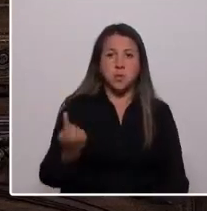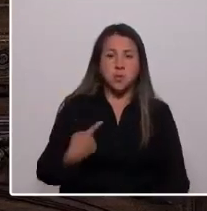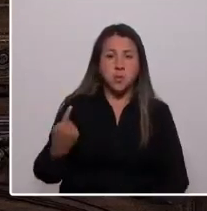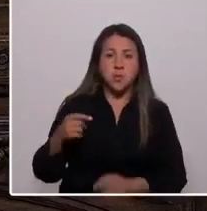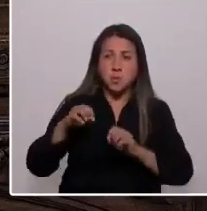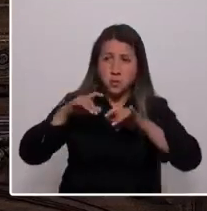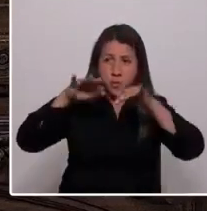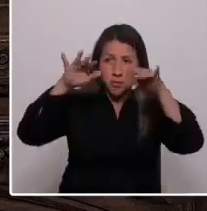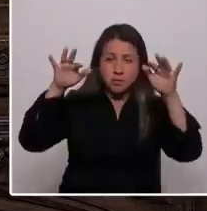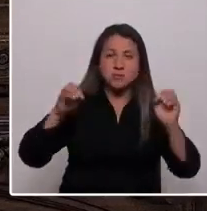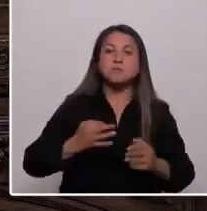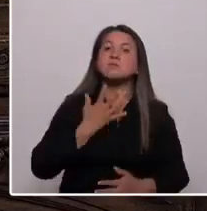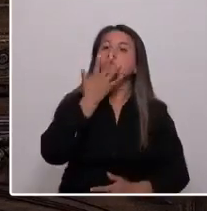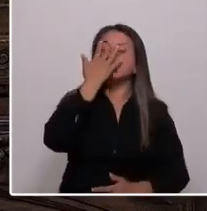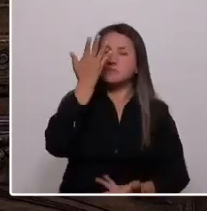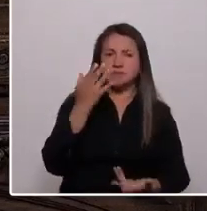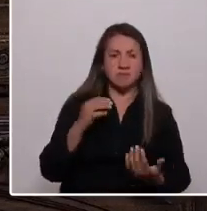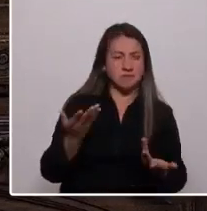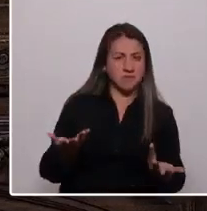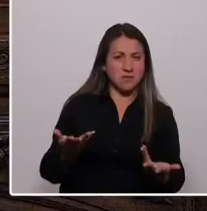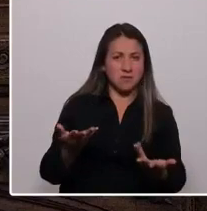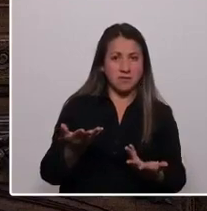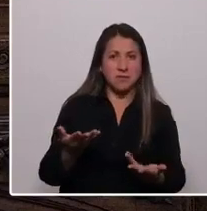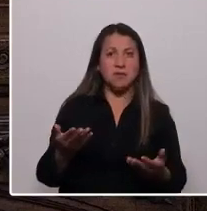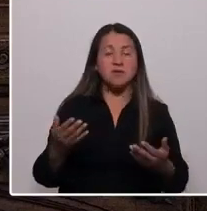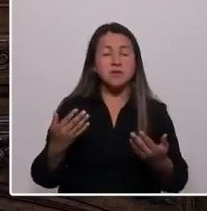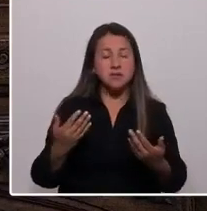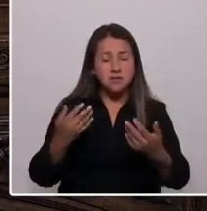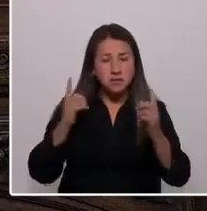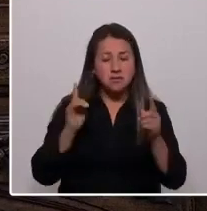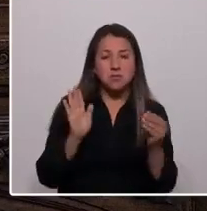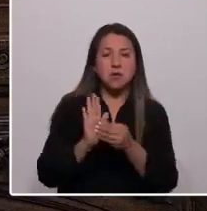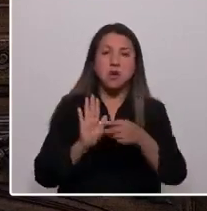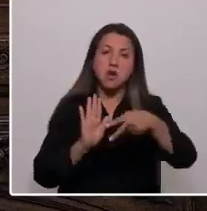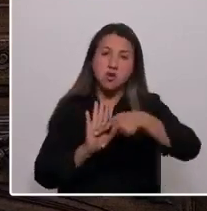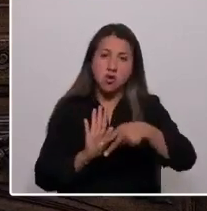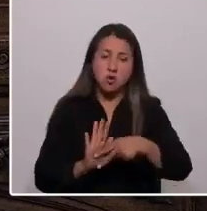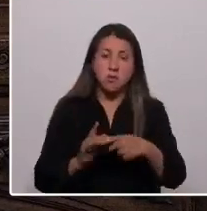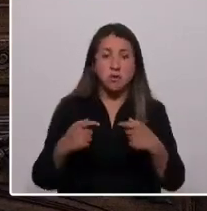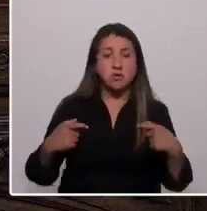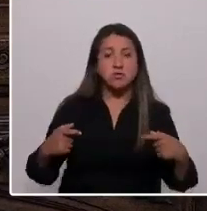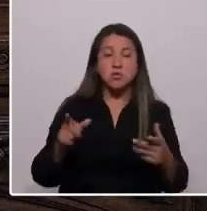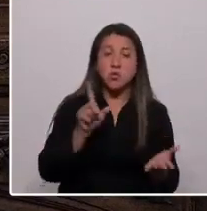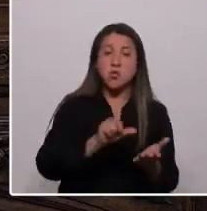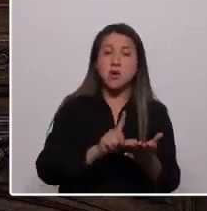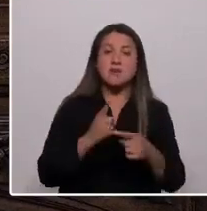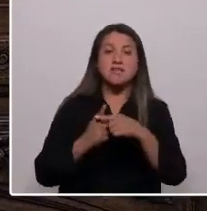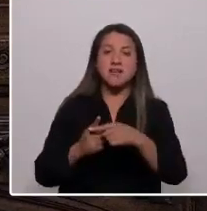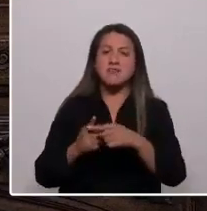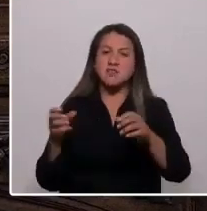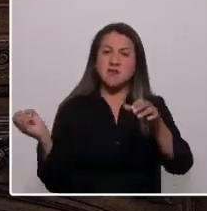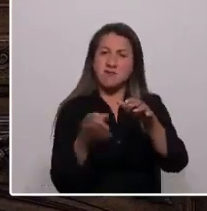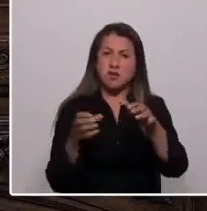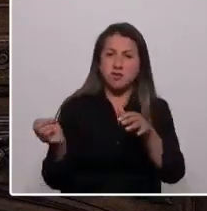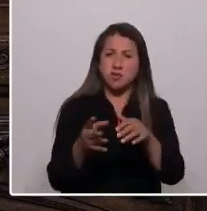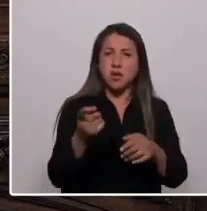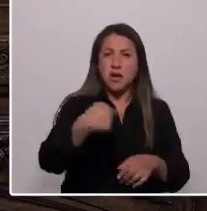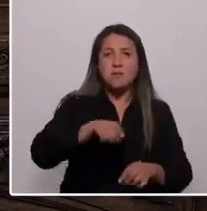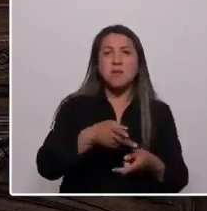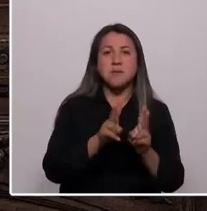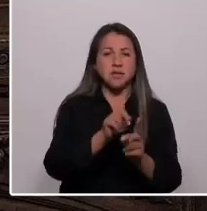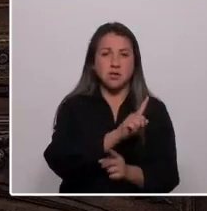principio precautorio en la nueva constitución debe ser la norma no somos zonas de sacrificio porque no podemos permitir que en chile- alguien sea